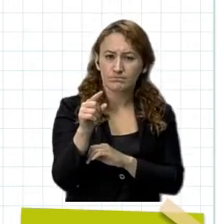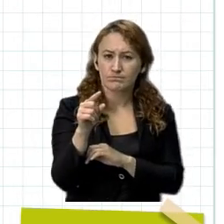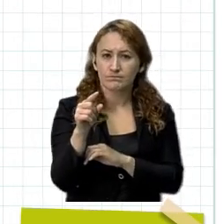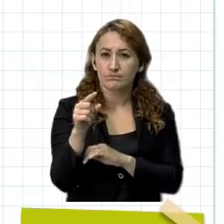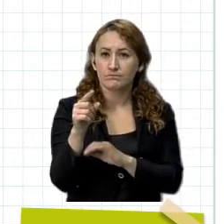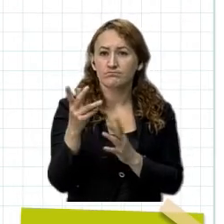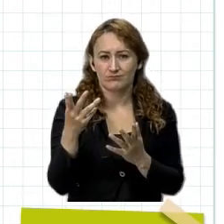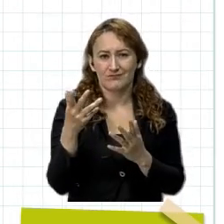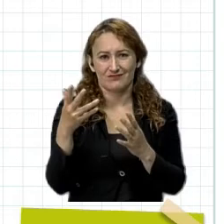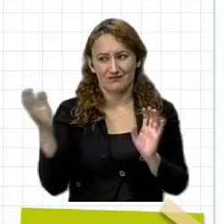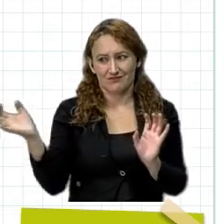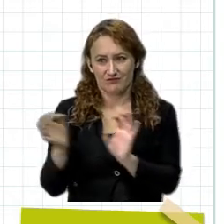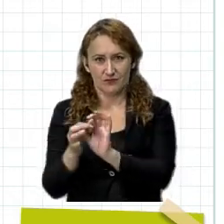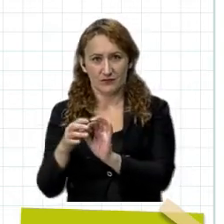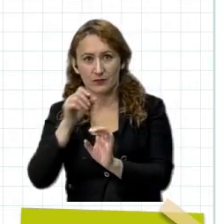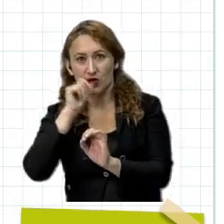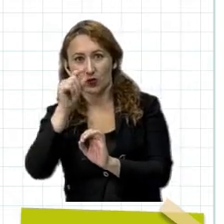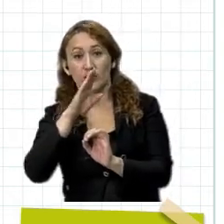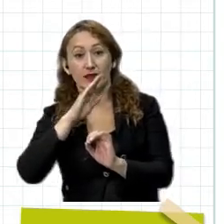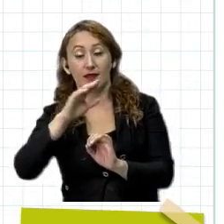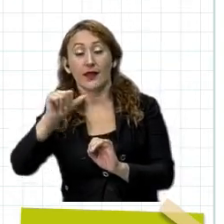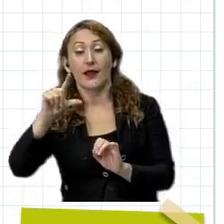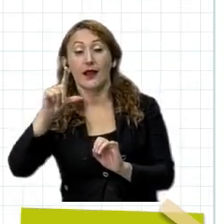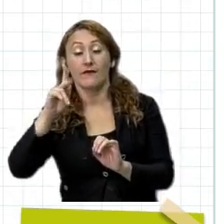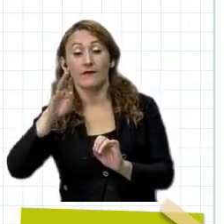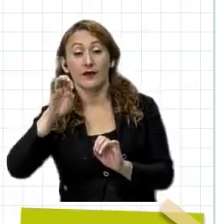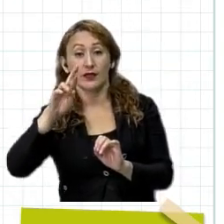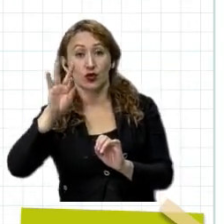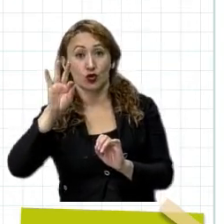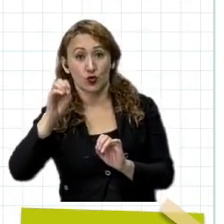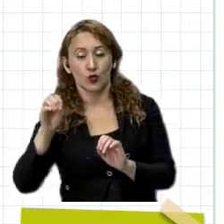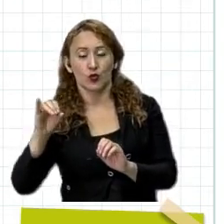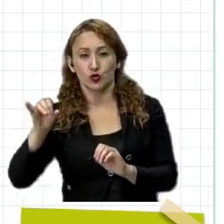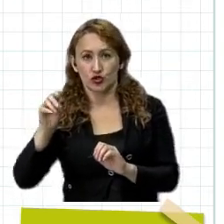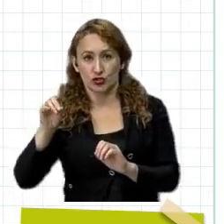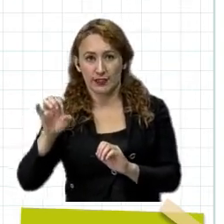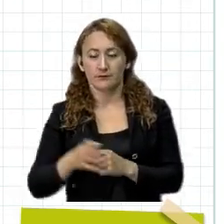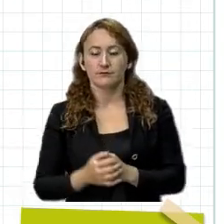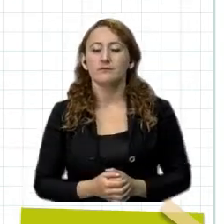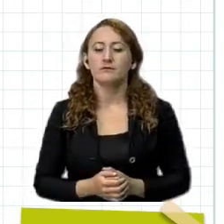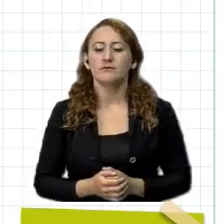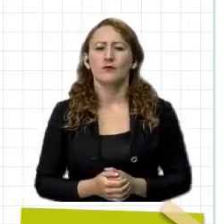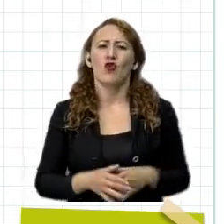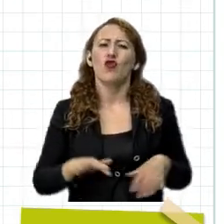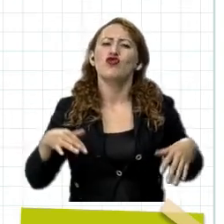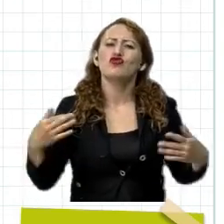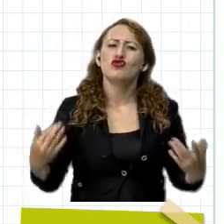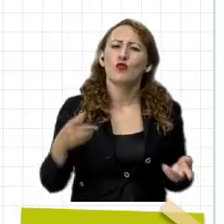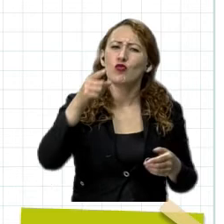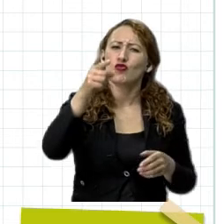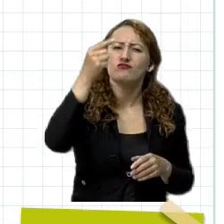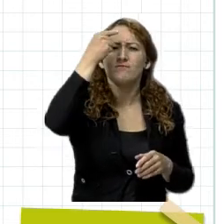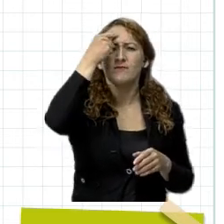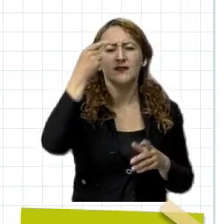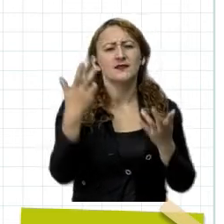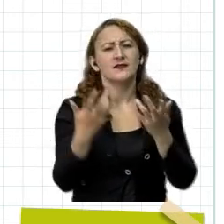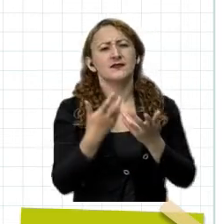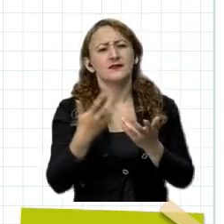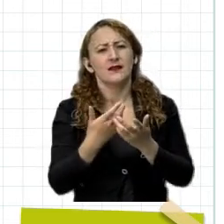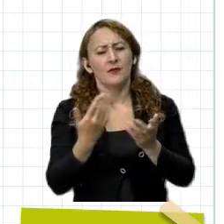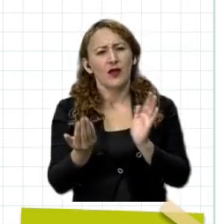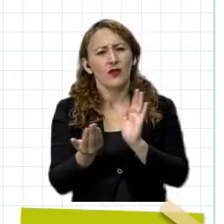voy a mezclarla con la pregunta de Alberto José Mercado, ¿cómo se piensa la profesora Mara Viveros un sistema